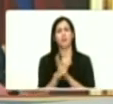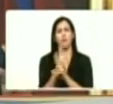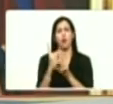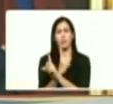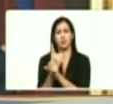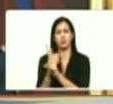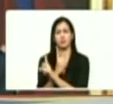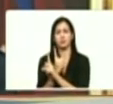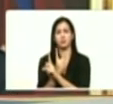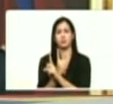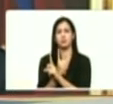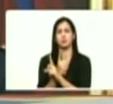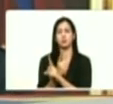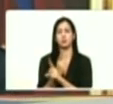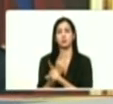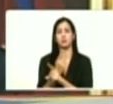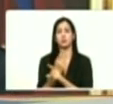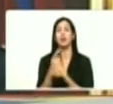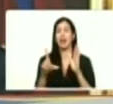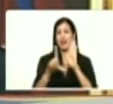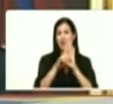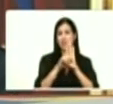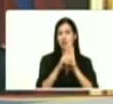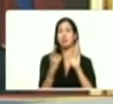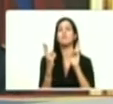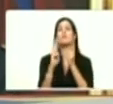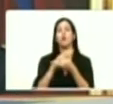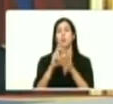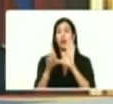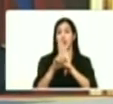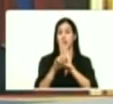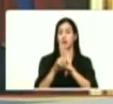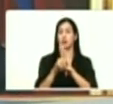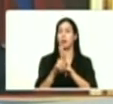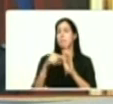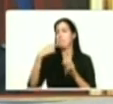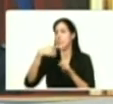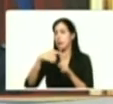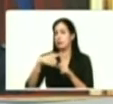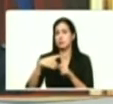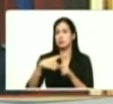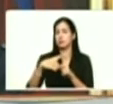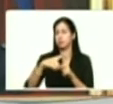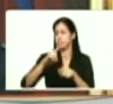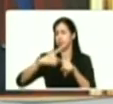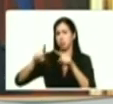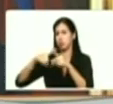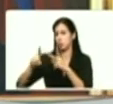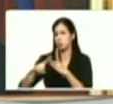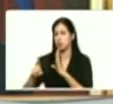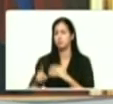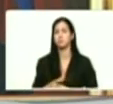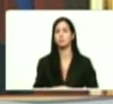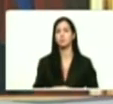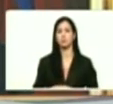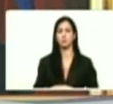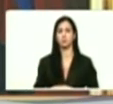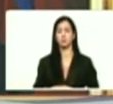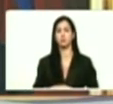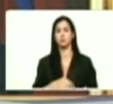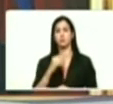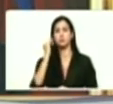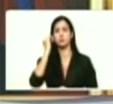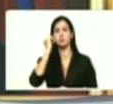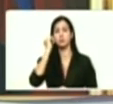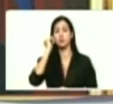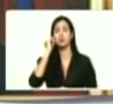hice a las leyes y otros asuntos y por